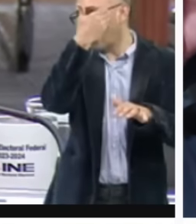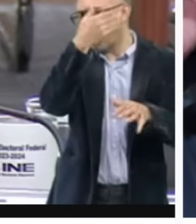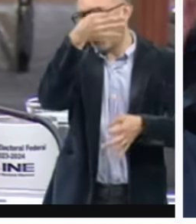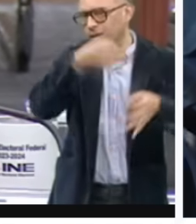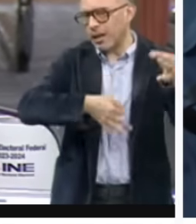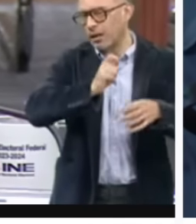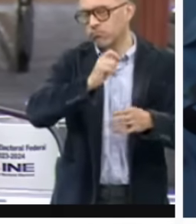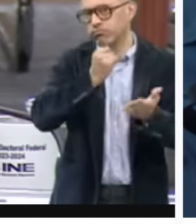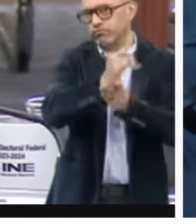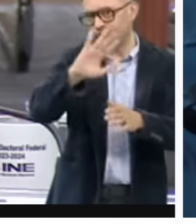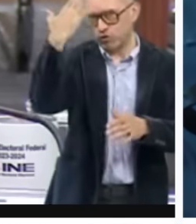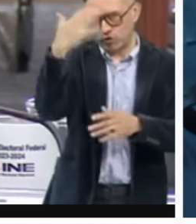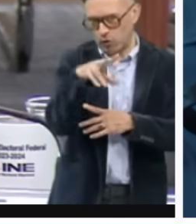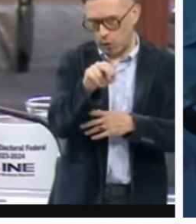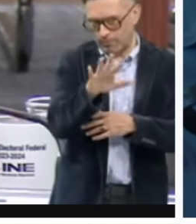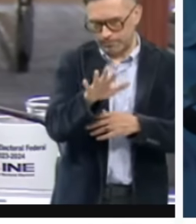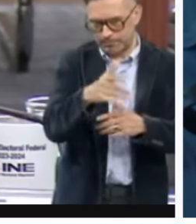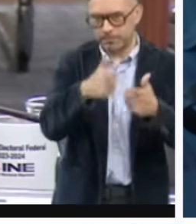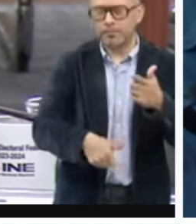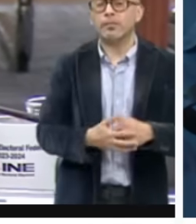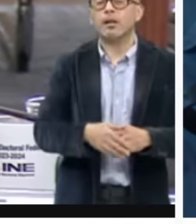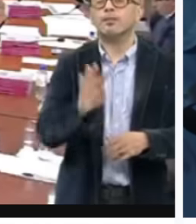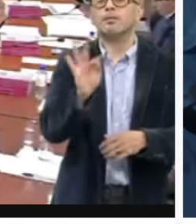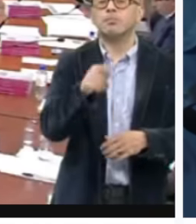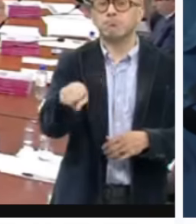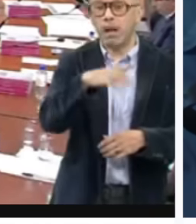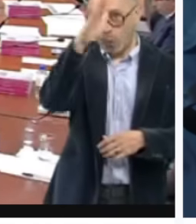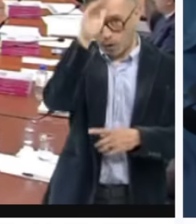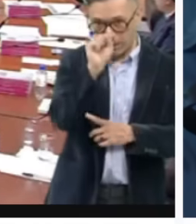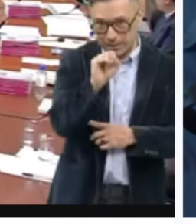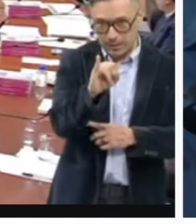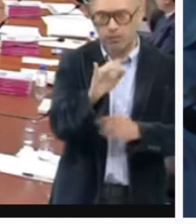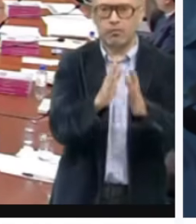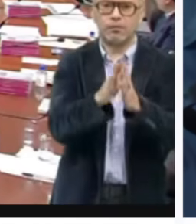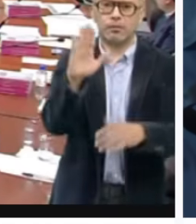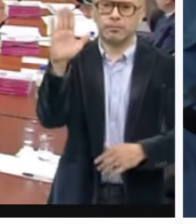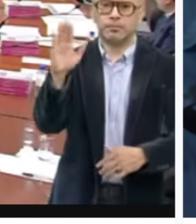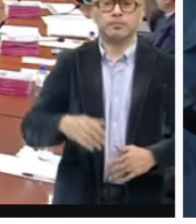prejuzgación. Quienes estén a favor, síbanse levantar la mano.